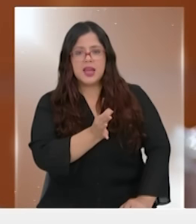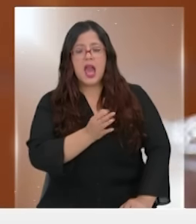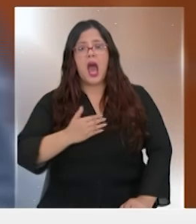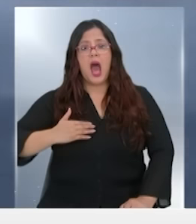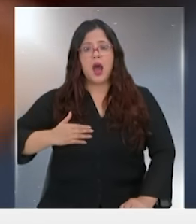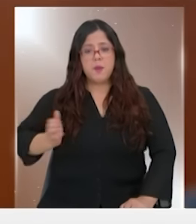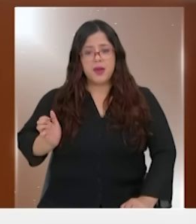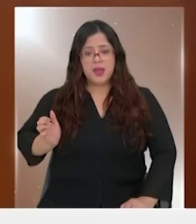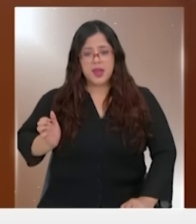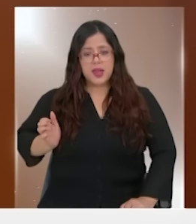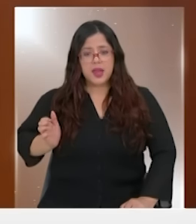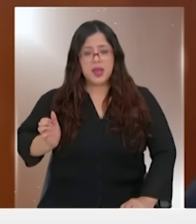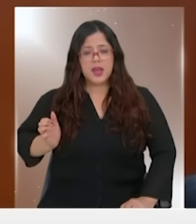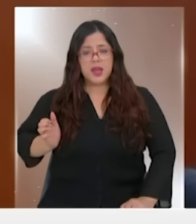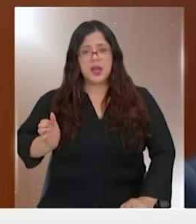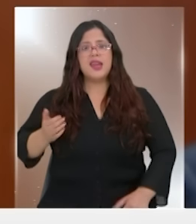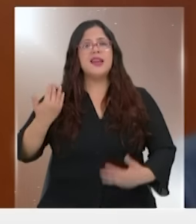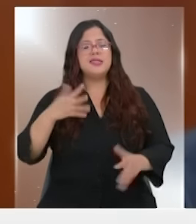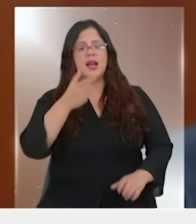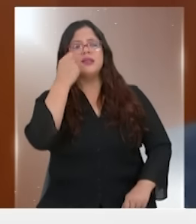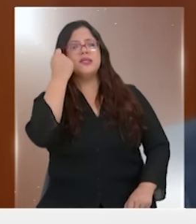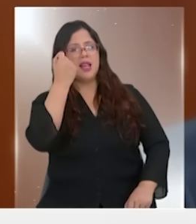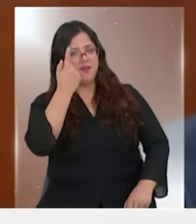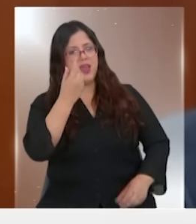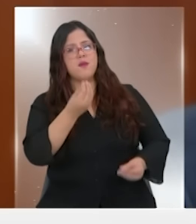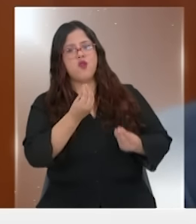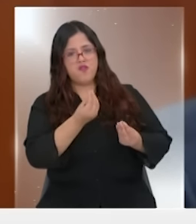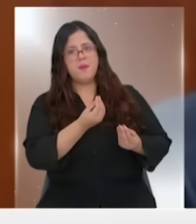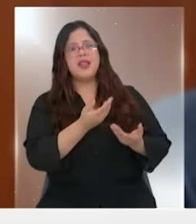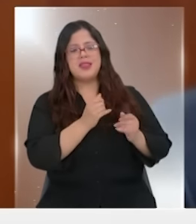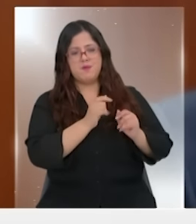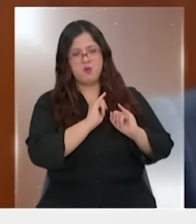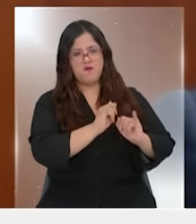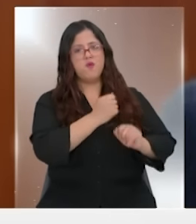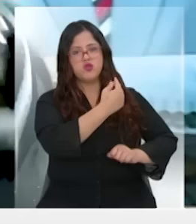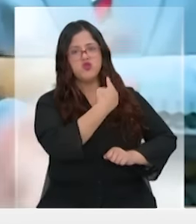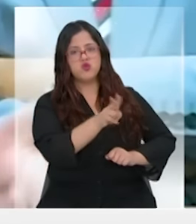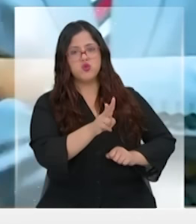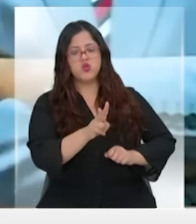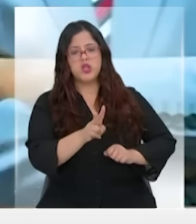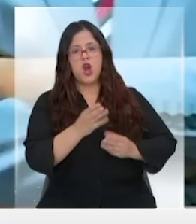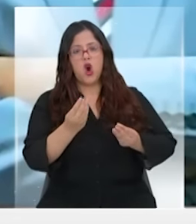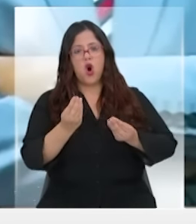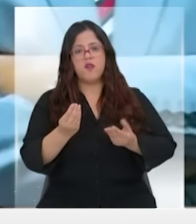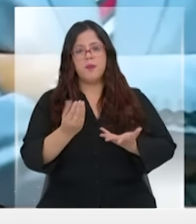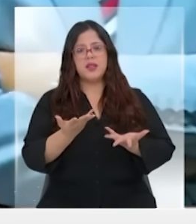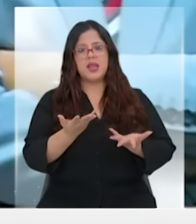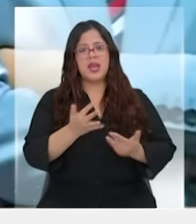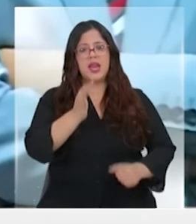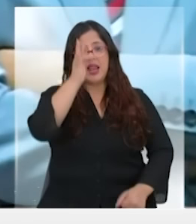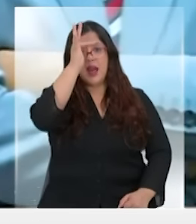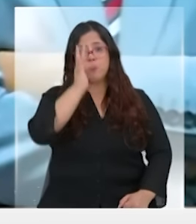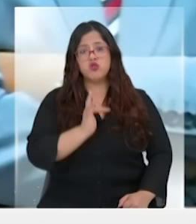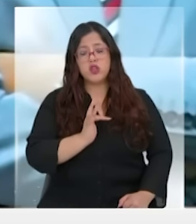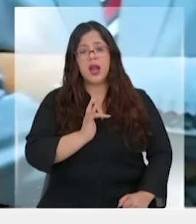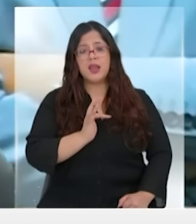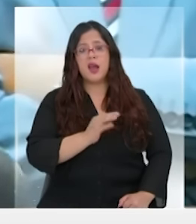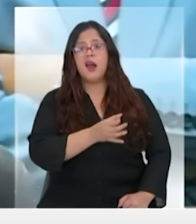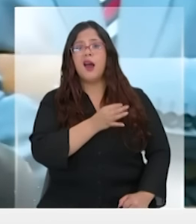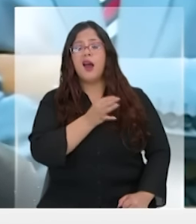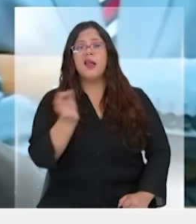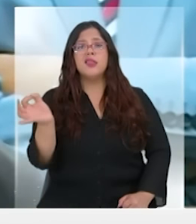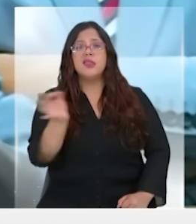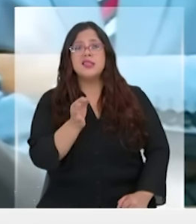Policía de Investigaciones, y lo sabemos por la declaración de la Policía de Investigaciones, por supuesto una funcionaria de la Policía de Investigaciones, que